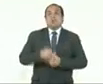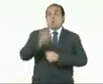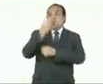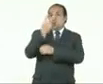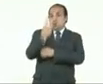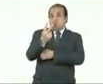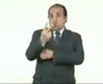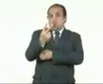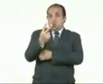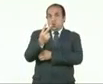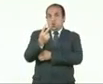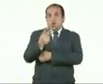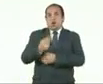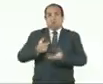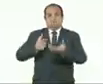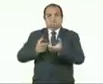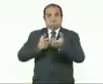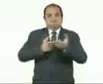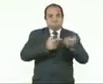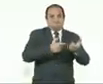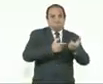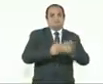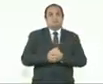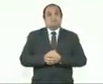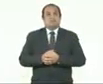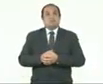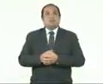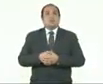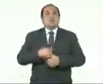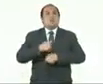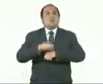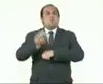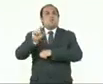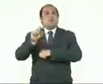2 subametralladoras calibre 22,